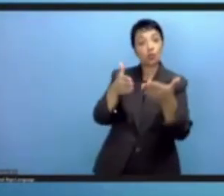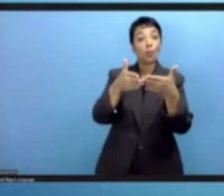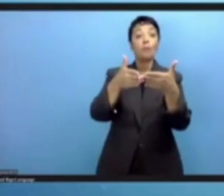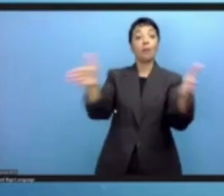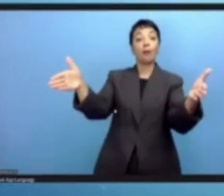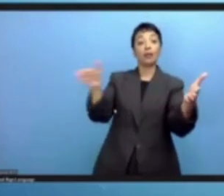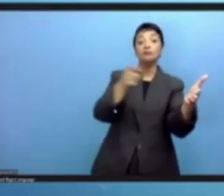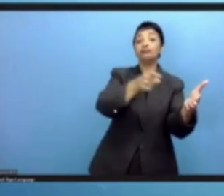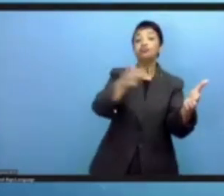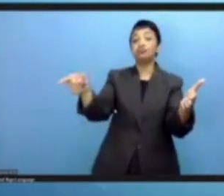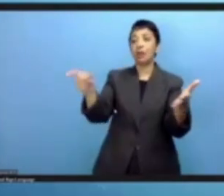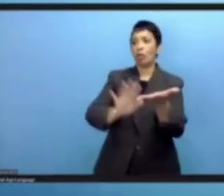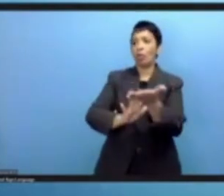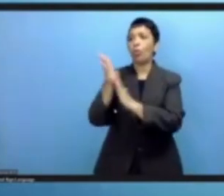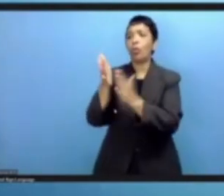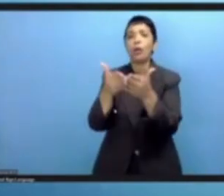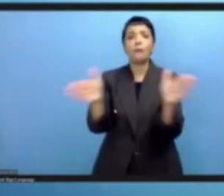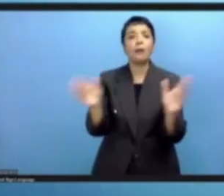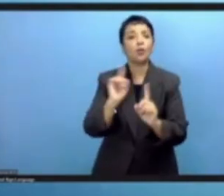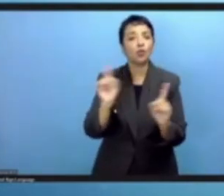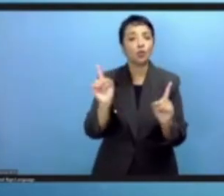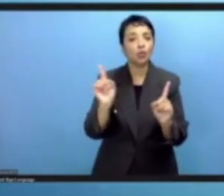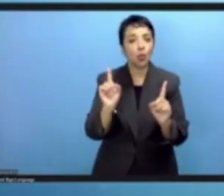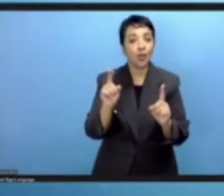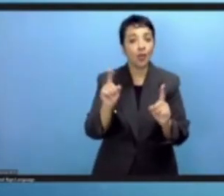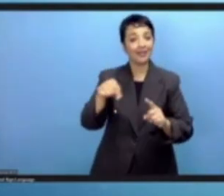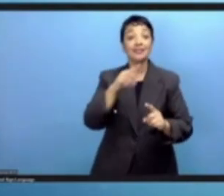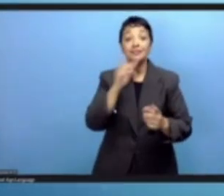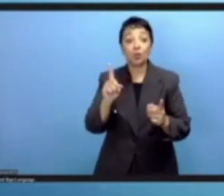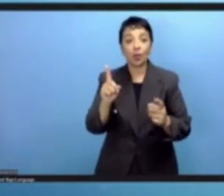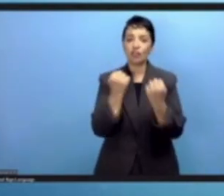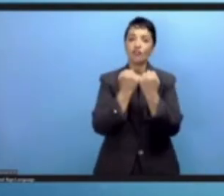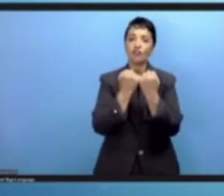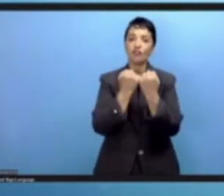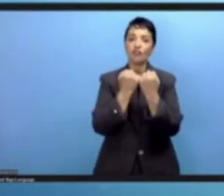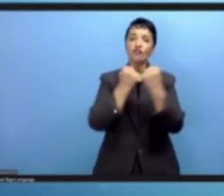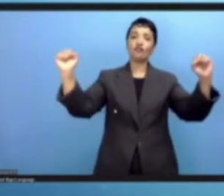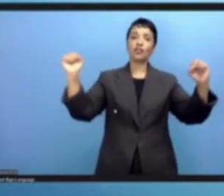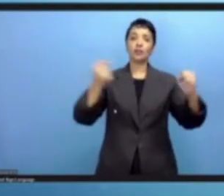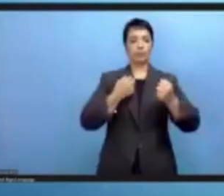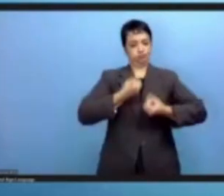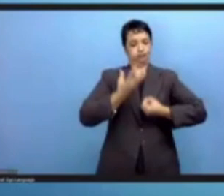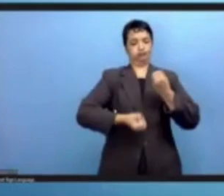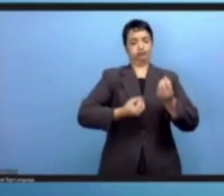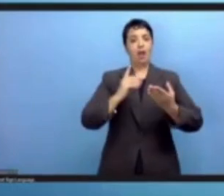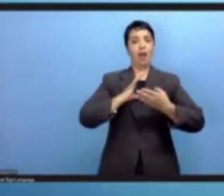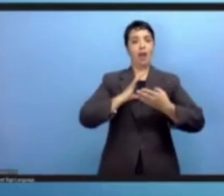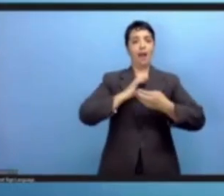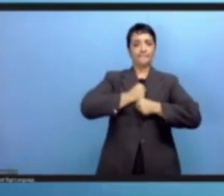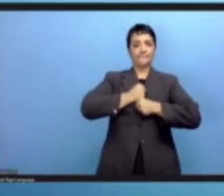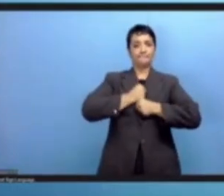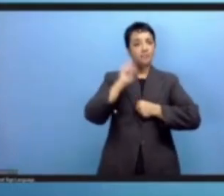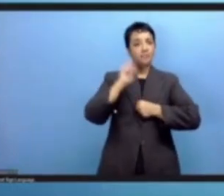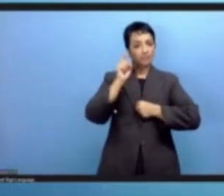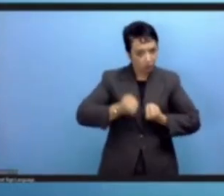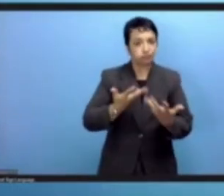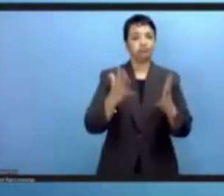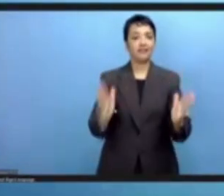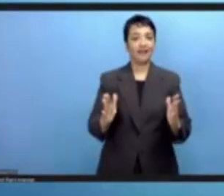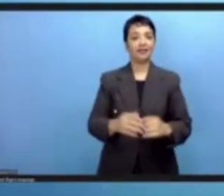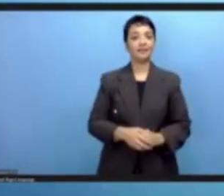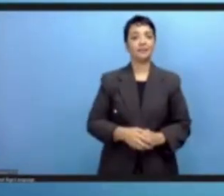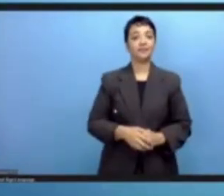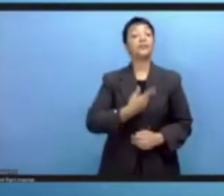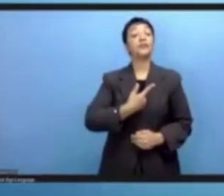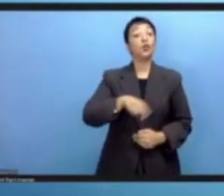que la información sea un bien público en un peligro público protegido al mismo tiempo la libertad de expresión nos hemos estado preparando para